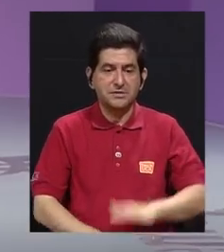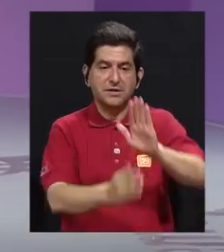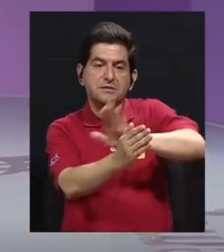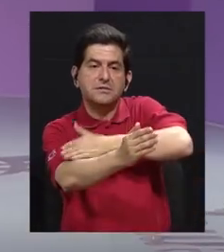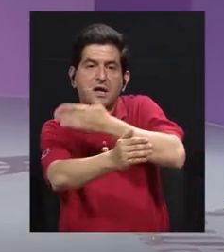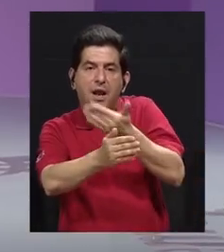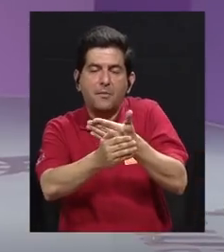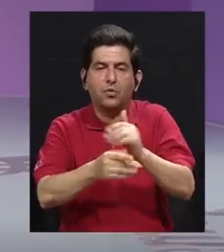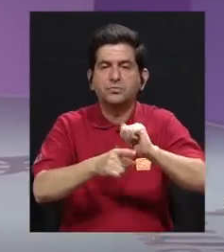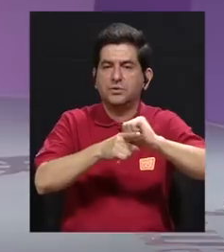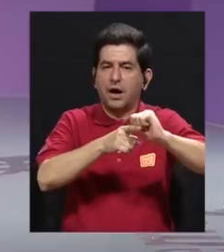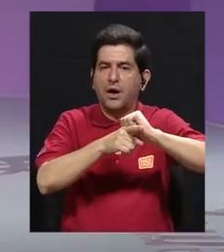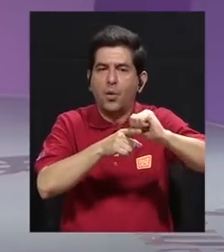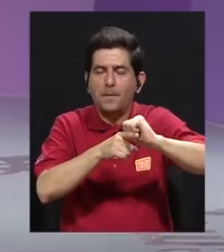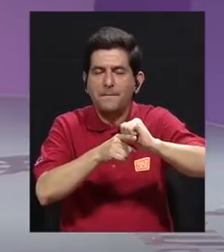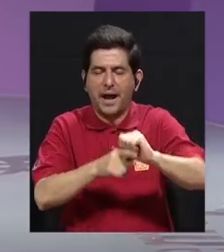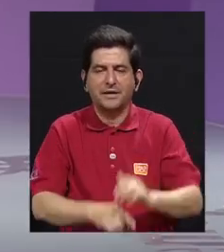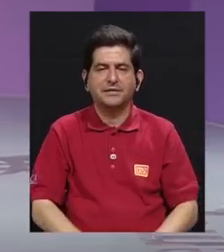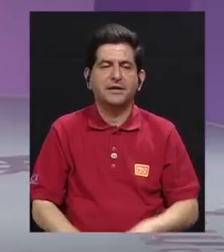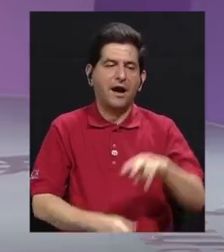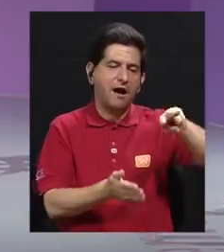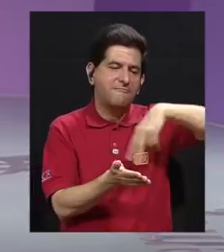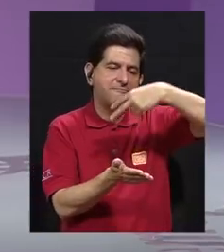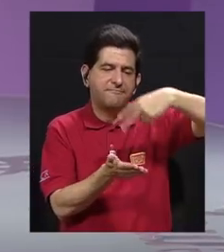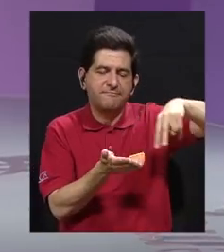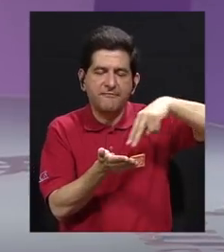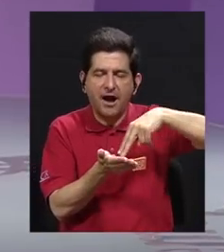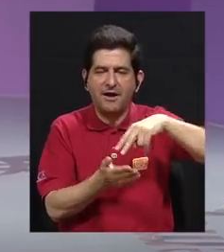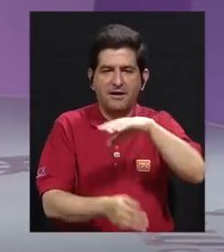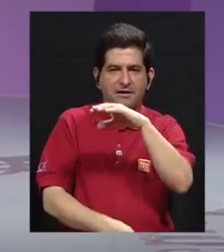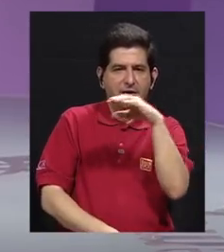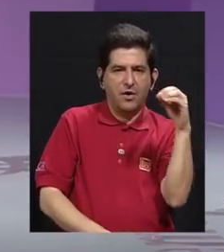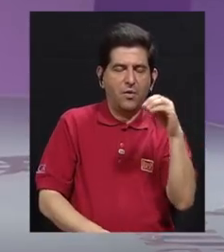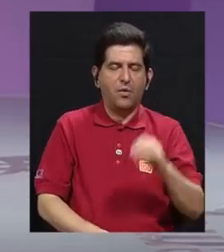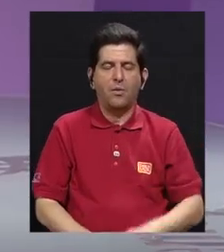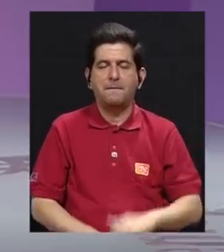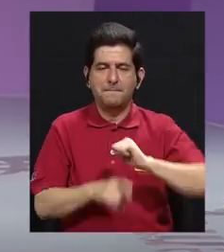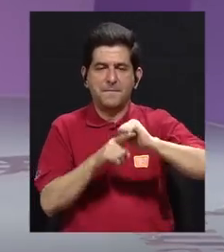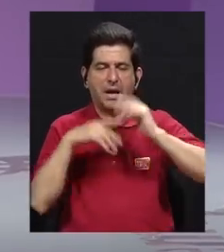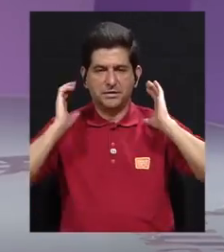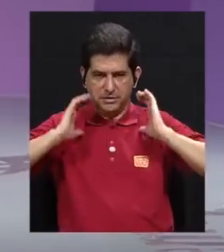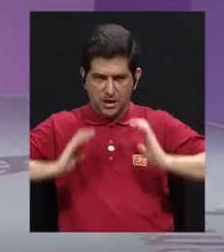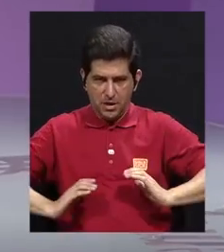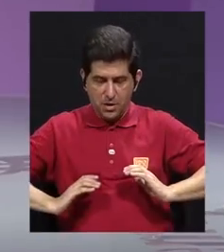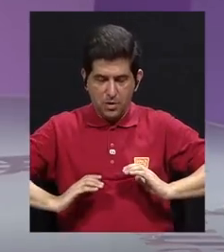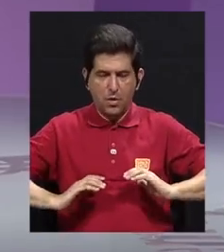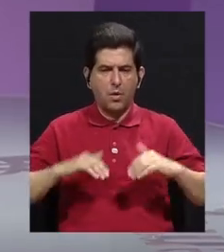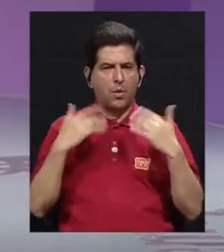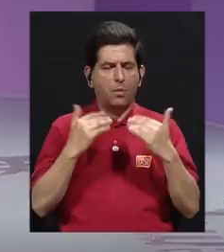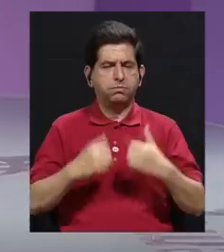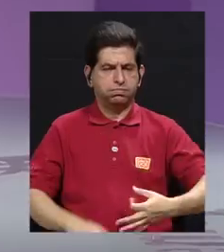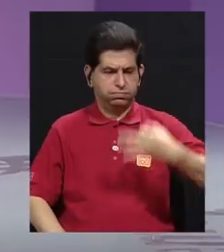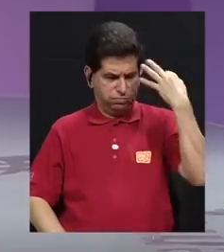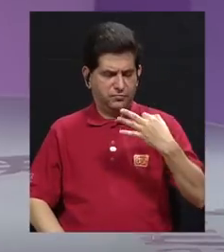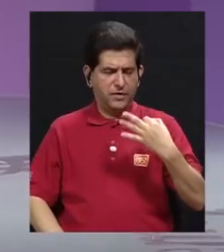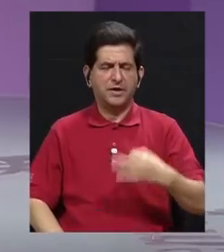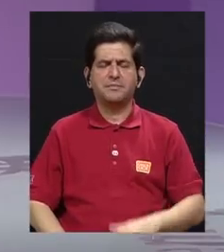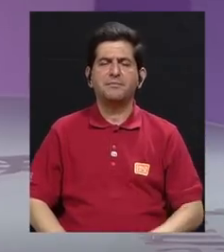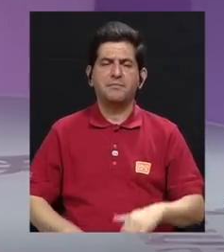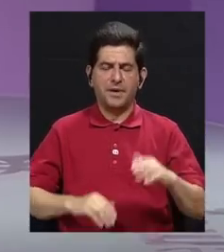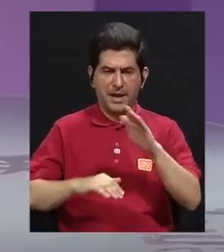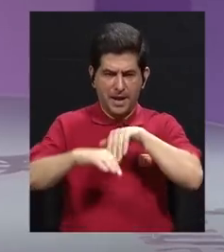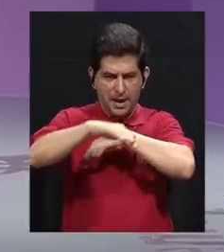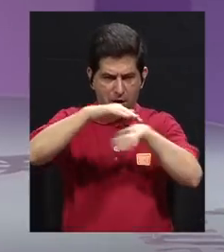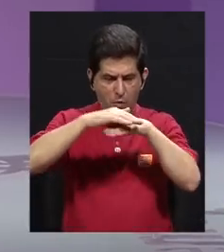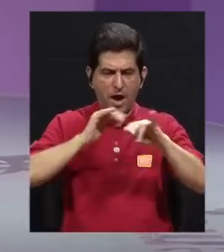términos de música o de prácticas de baile o de prácticas corporales, son bases mucho